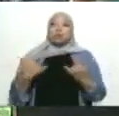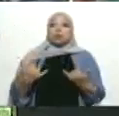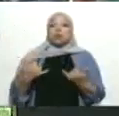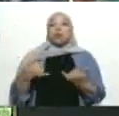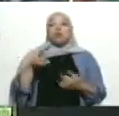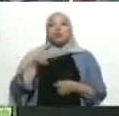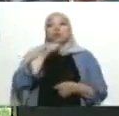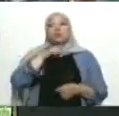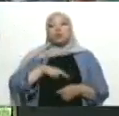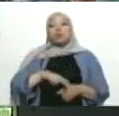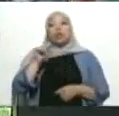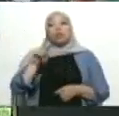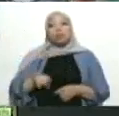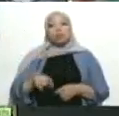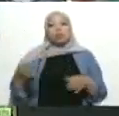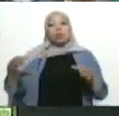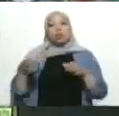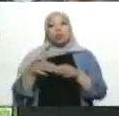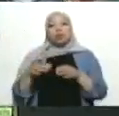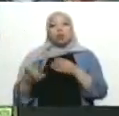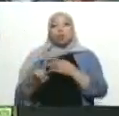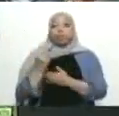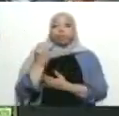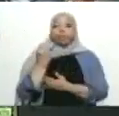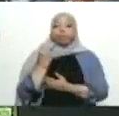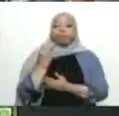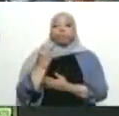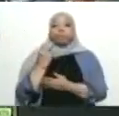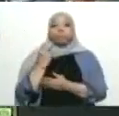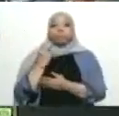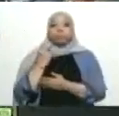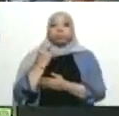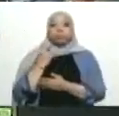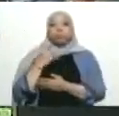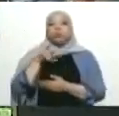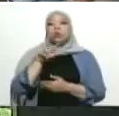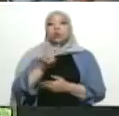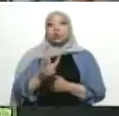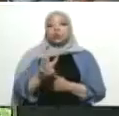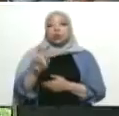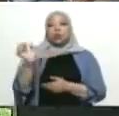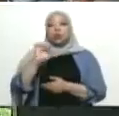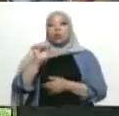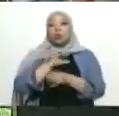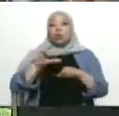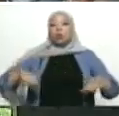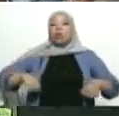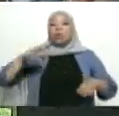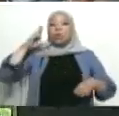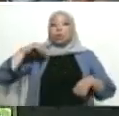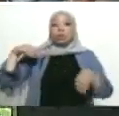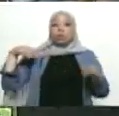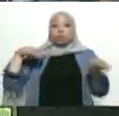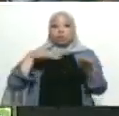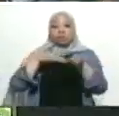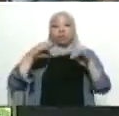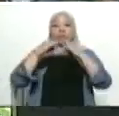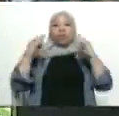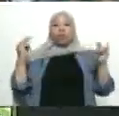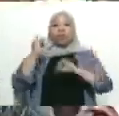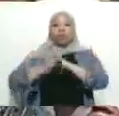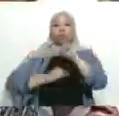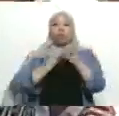historia, porque además un grupo de traidores estrelló 2 unidades de la Guardia Nacional Bolivariana en el Puente Internacional Simón